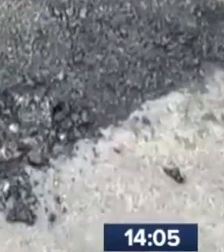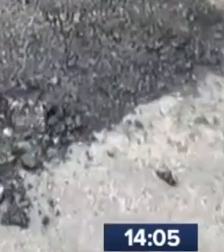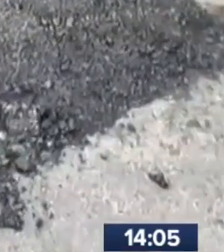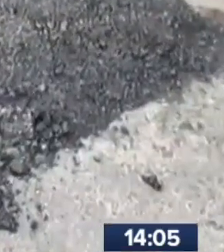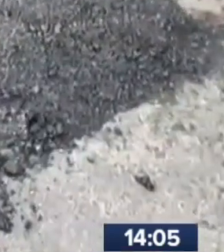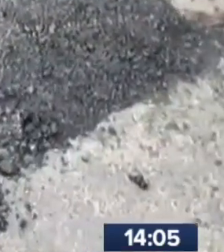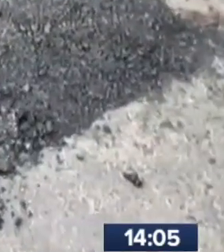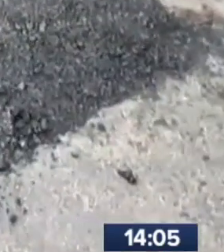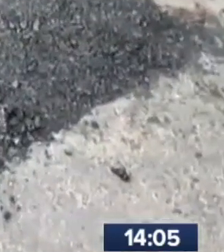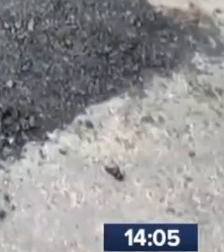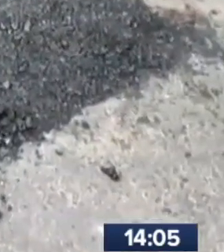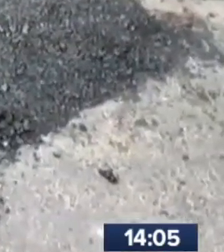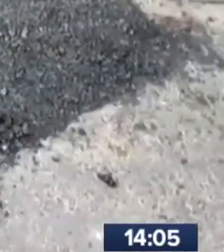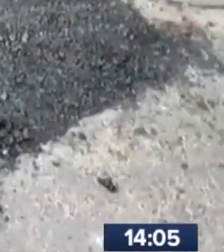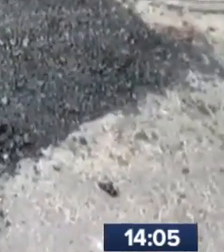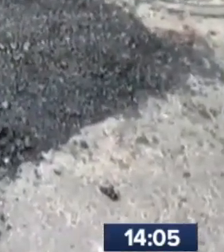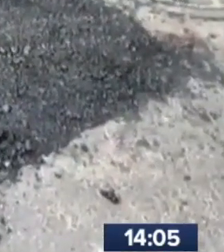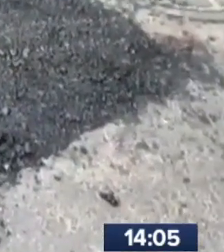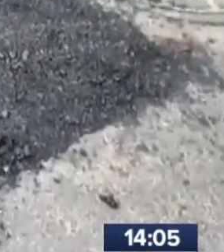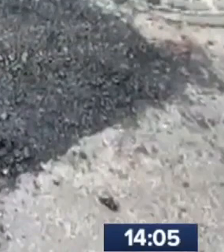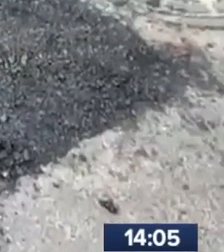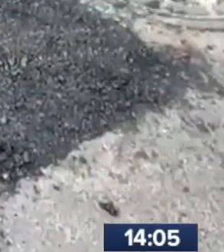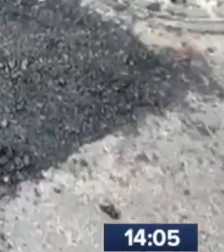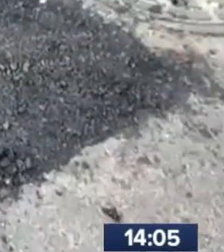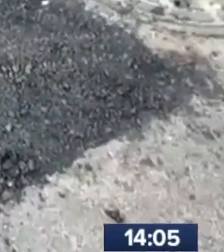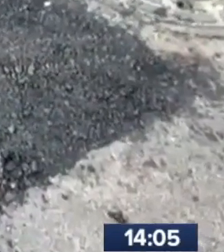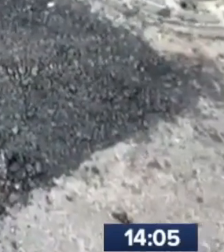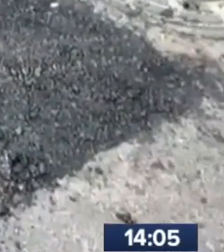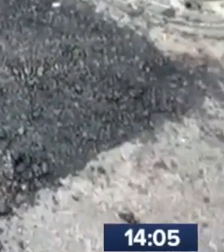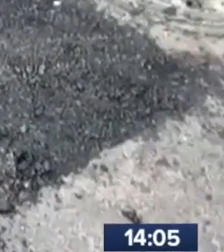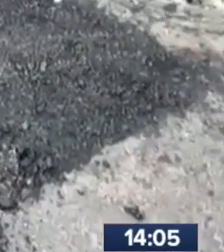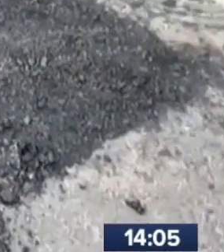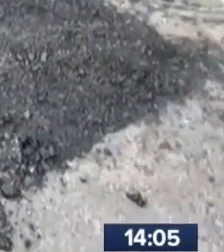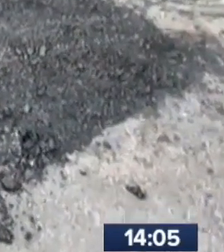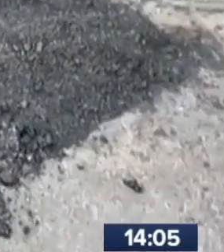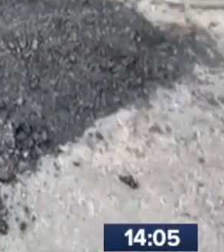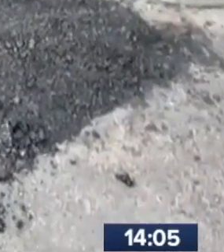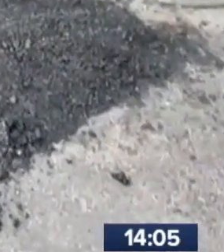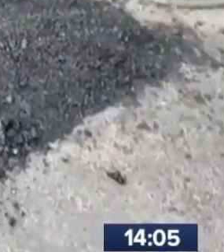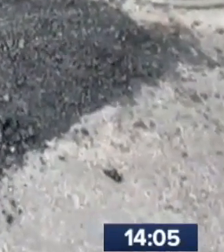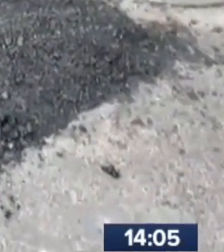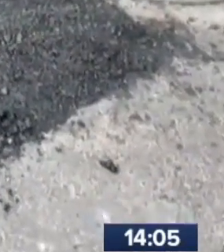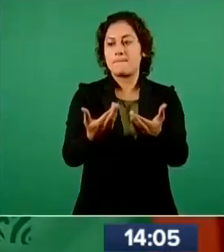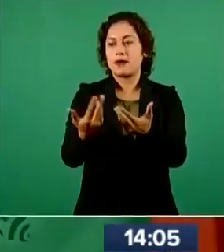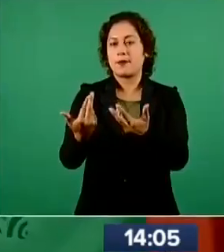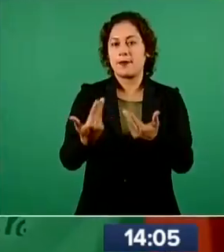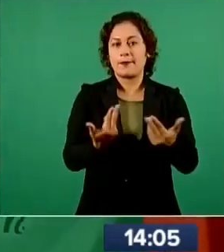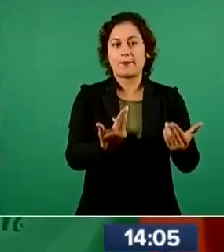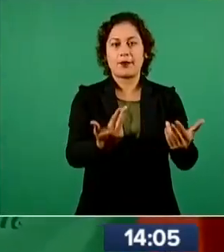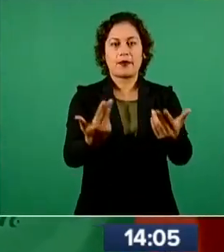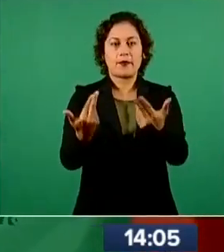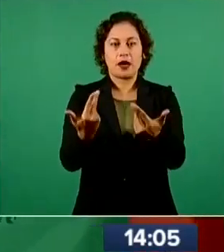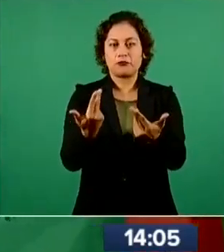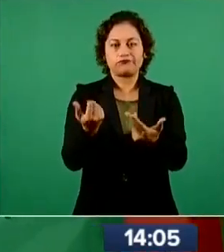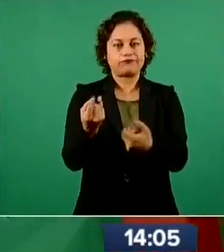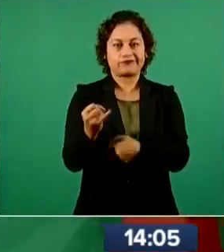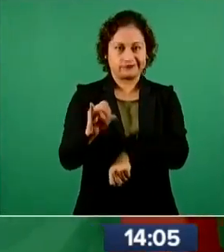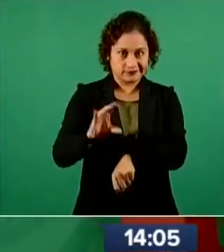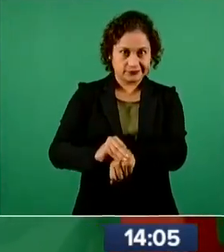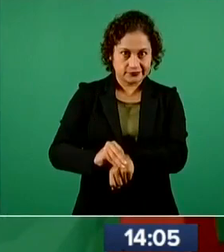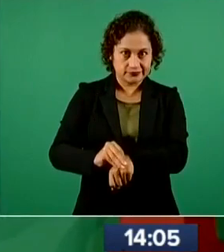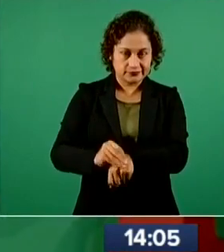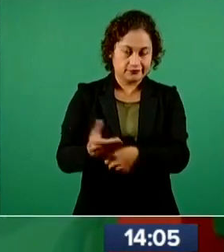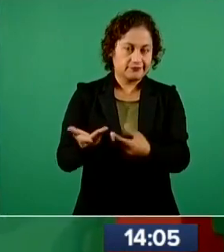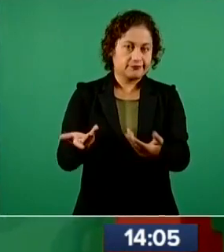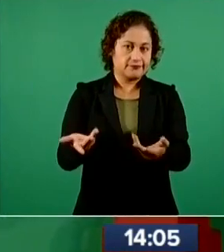porque creen que el gas natural tiene menos calor y que el gas lp no que el gas lp y porque las empresas abren las calles y las